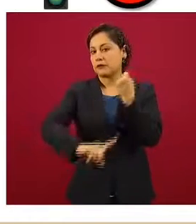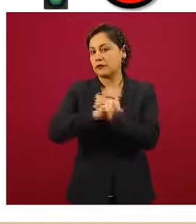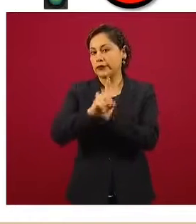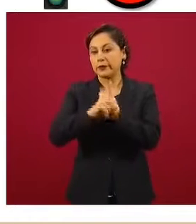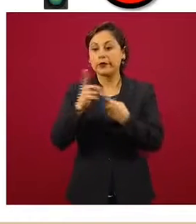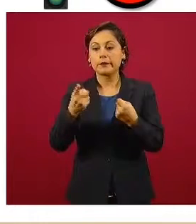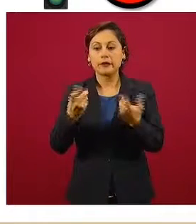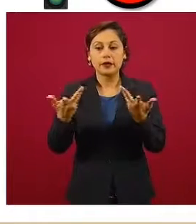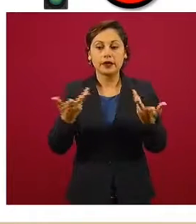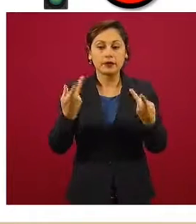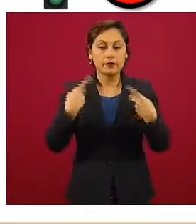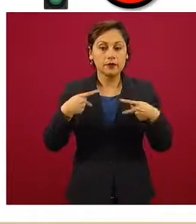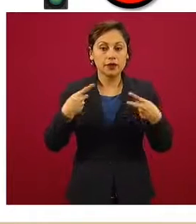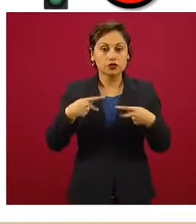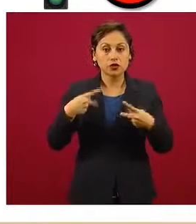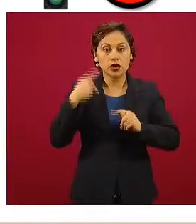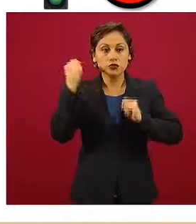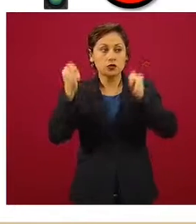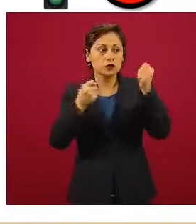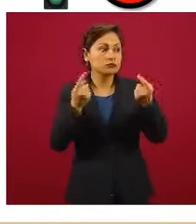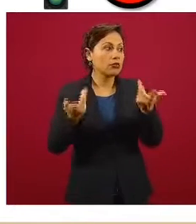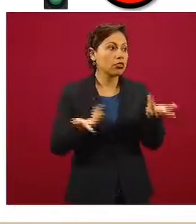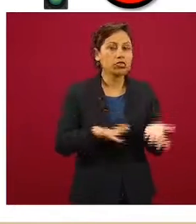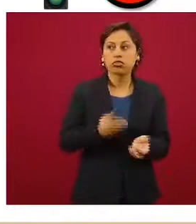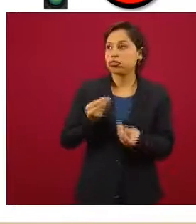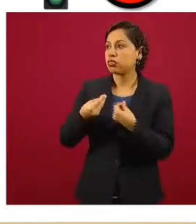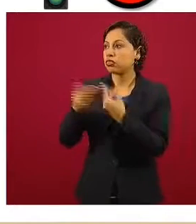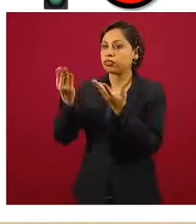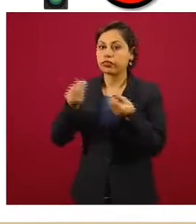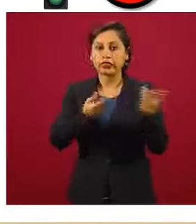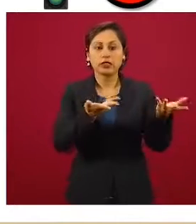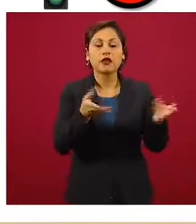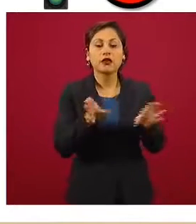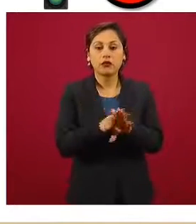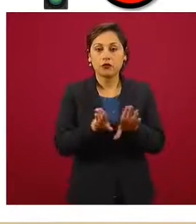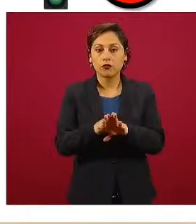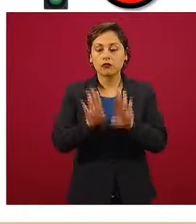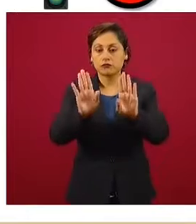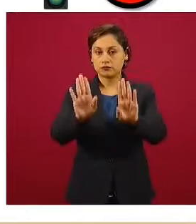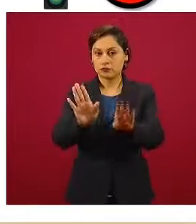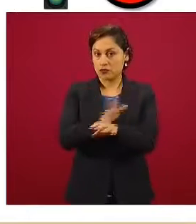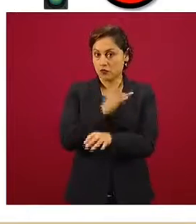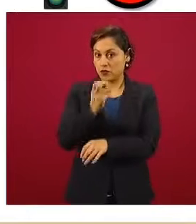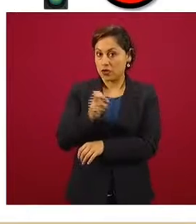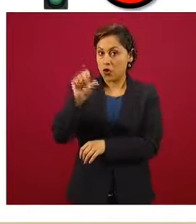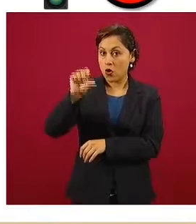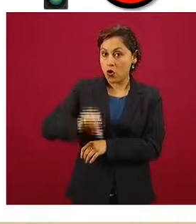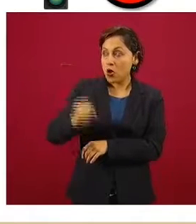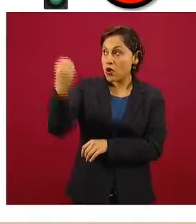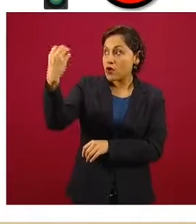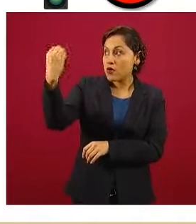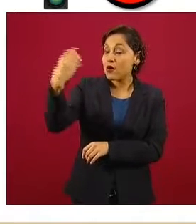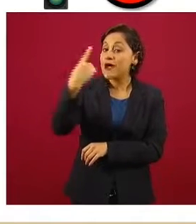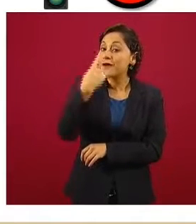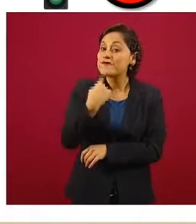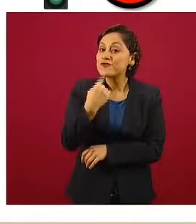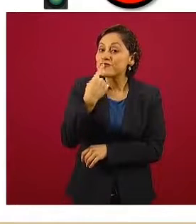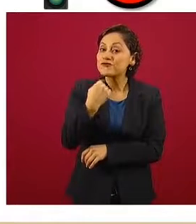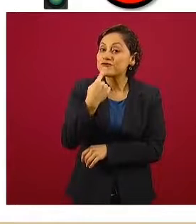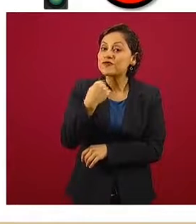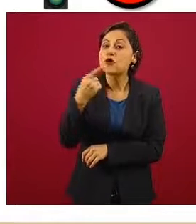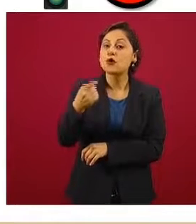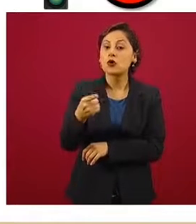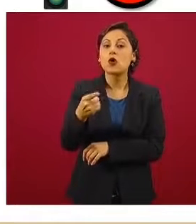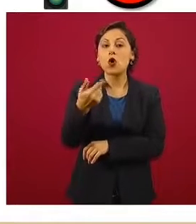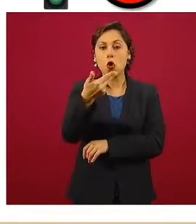para alojar a esas personas. Entonces, hoy en semáforo rojo, 25% de la ocupación